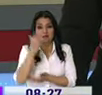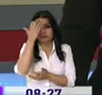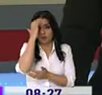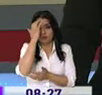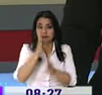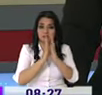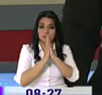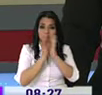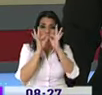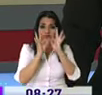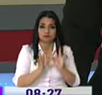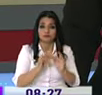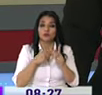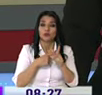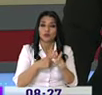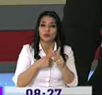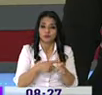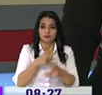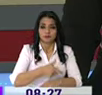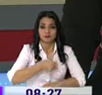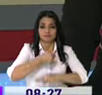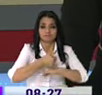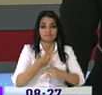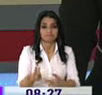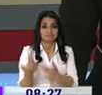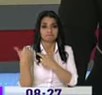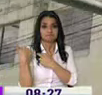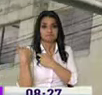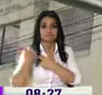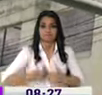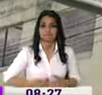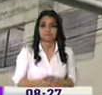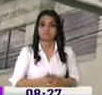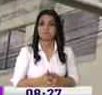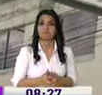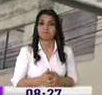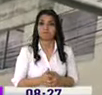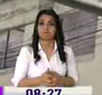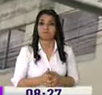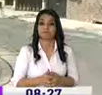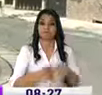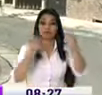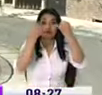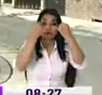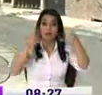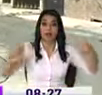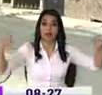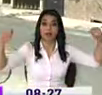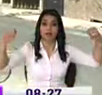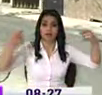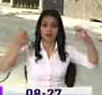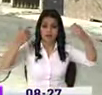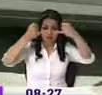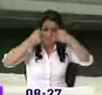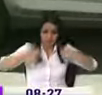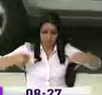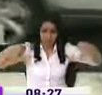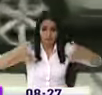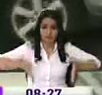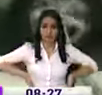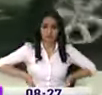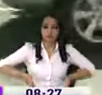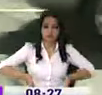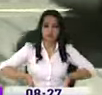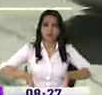inmediata atención de la autoridad competente. Es un cable de alta tensión que está a punto de caer y atraviesa la calle